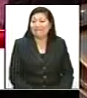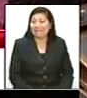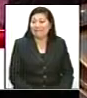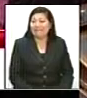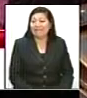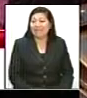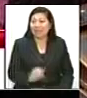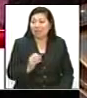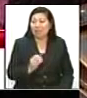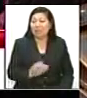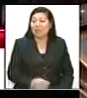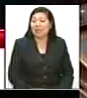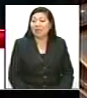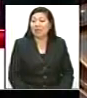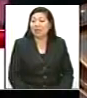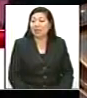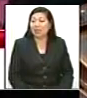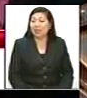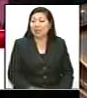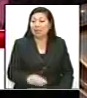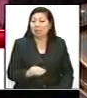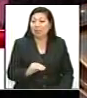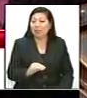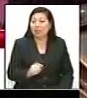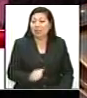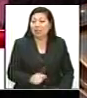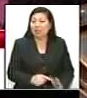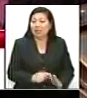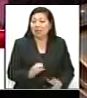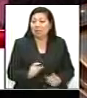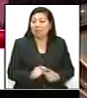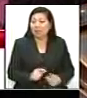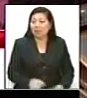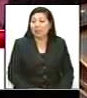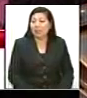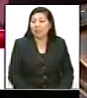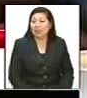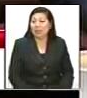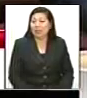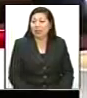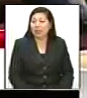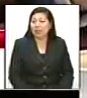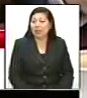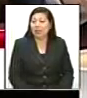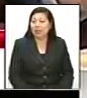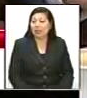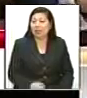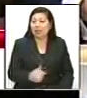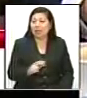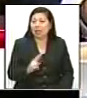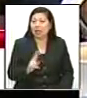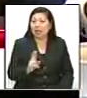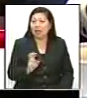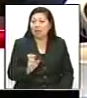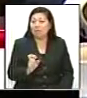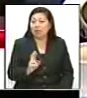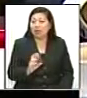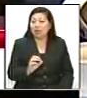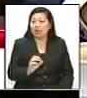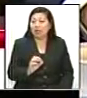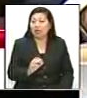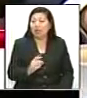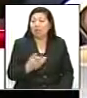la opinión del doctor Carlos Mesía Ramírez y ofrece la palabra al doctor Ernesto Álvarez Miranda, presidente del